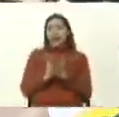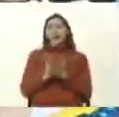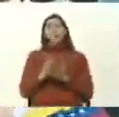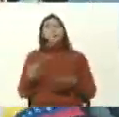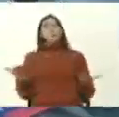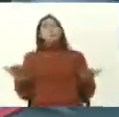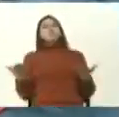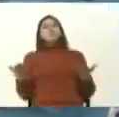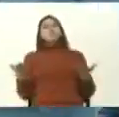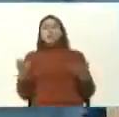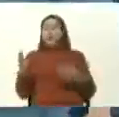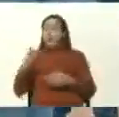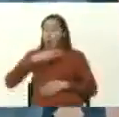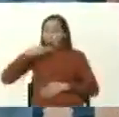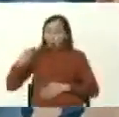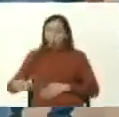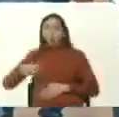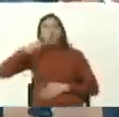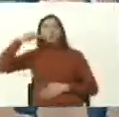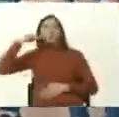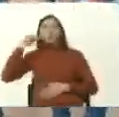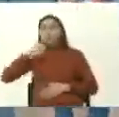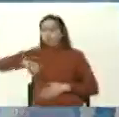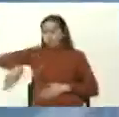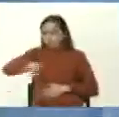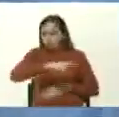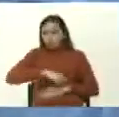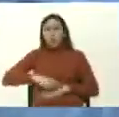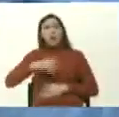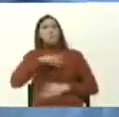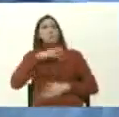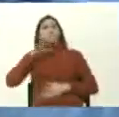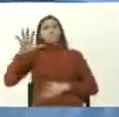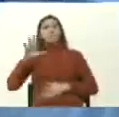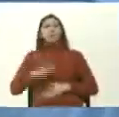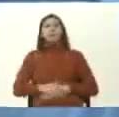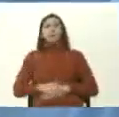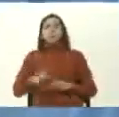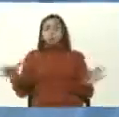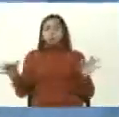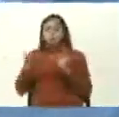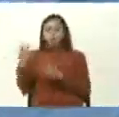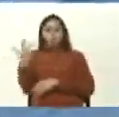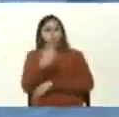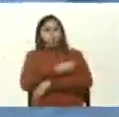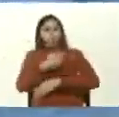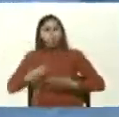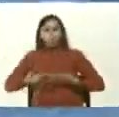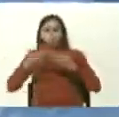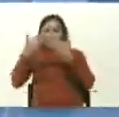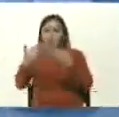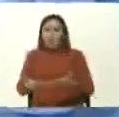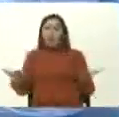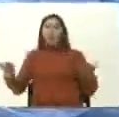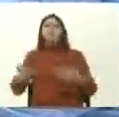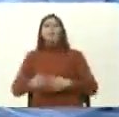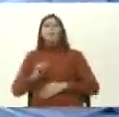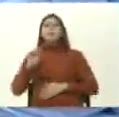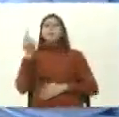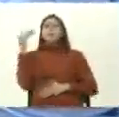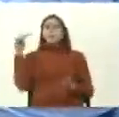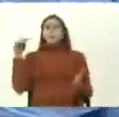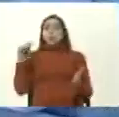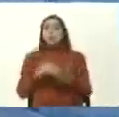estas niñas y niños hermosos de la patria, cuando están recibiendo su primera dosis de vacuna que